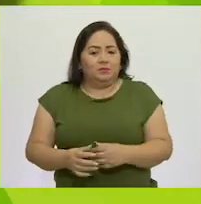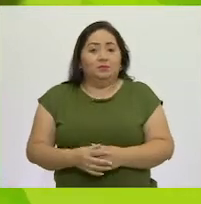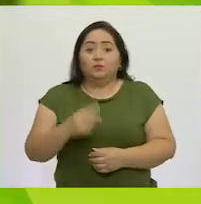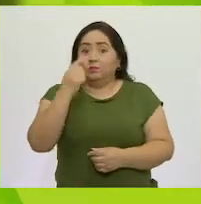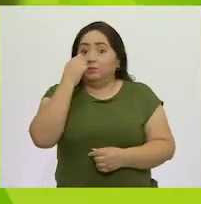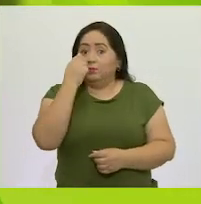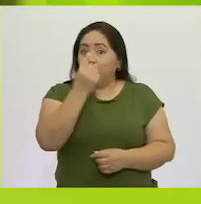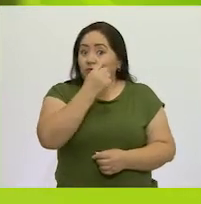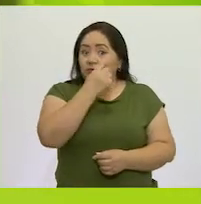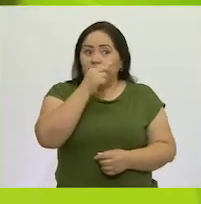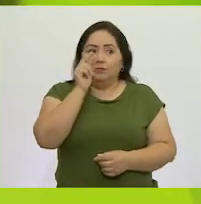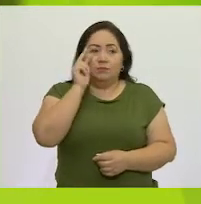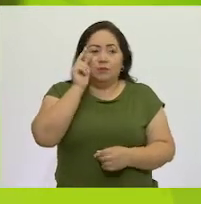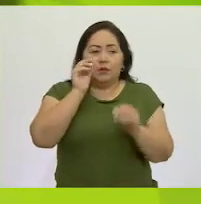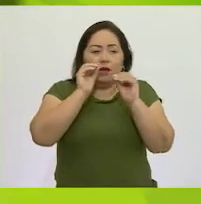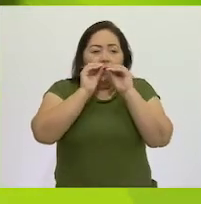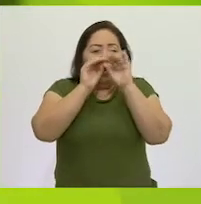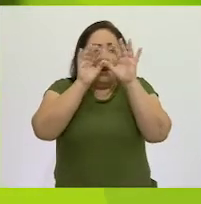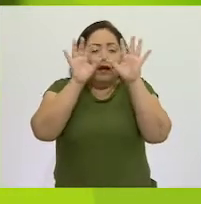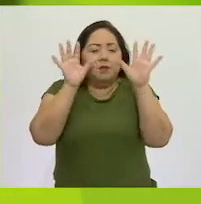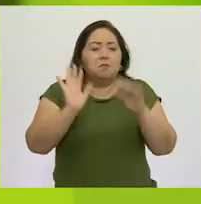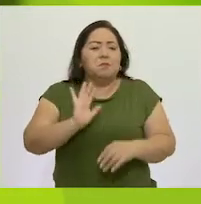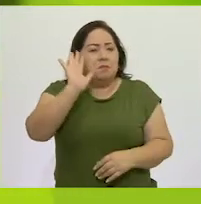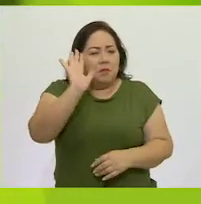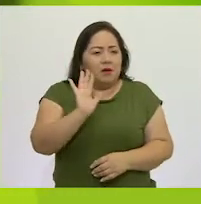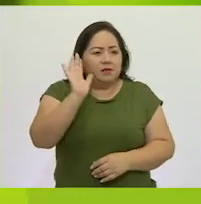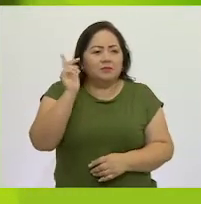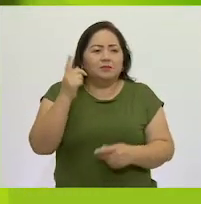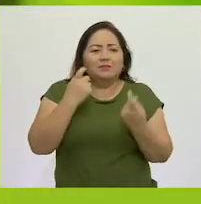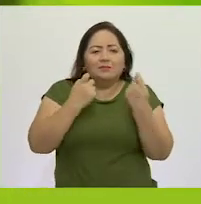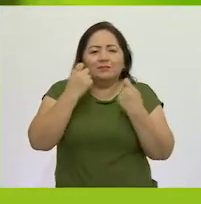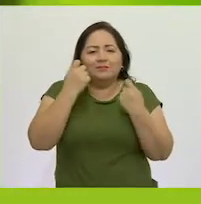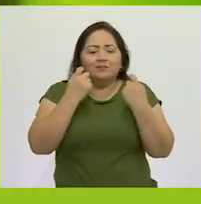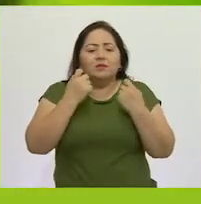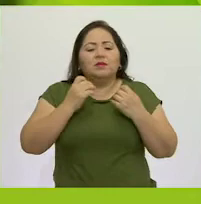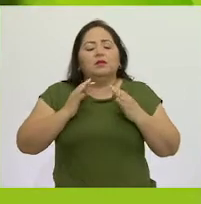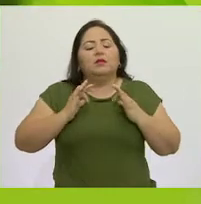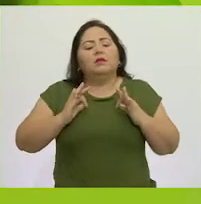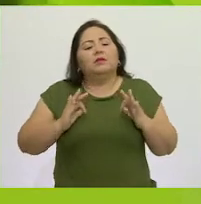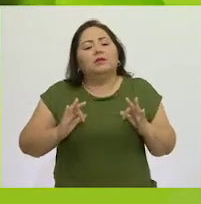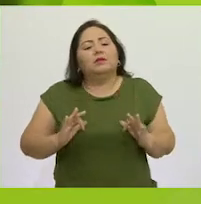Sus ojos se ven claros y me parece que expresa calma.